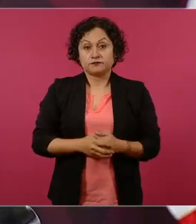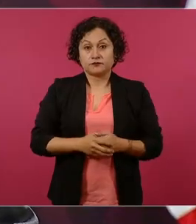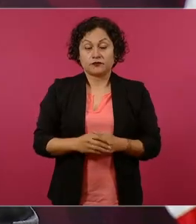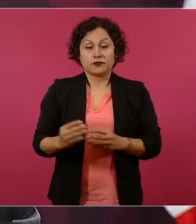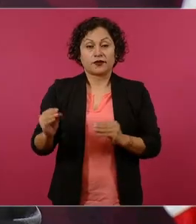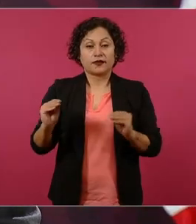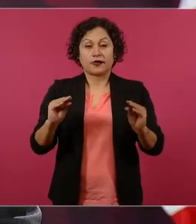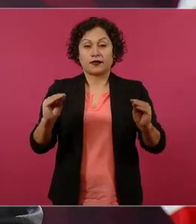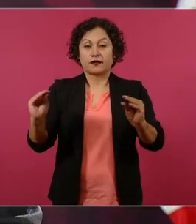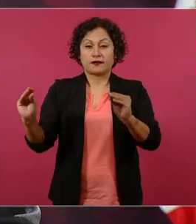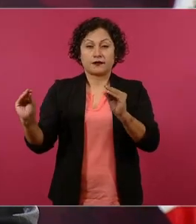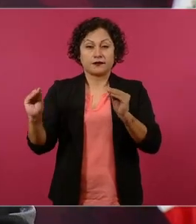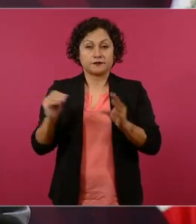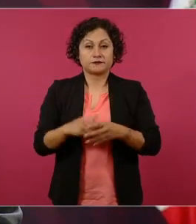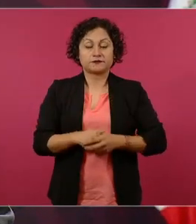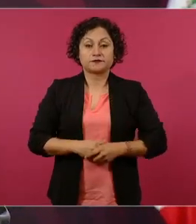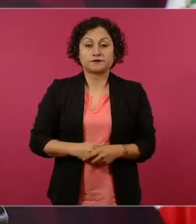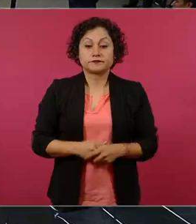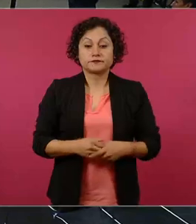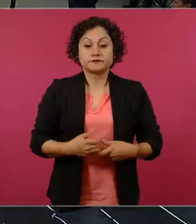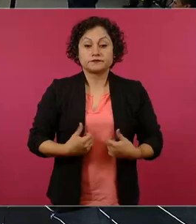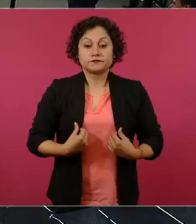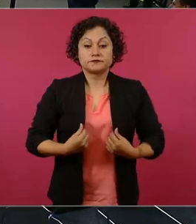qué muy breve